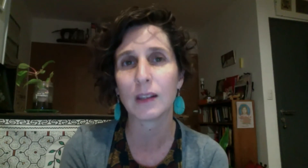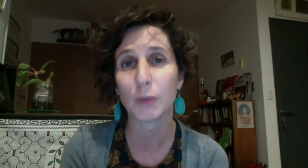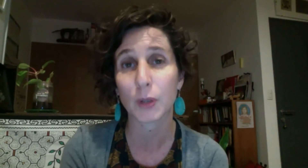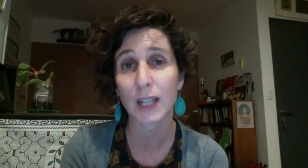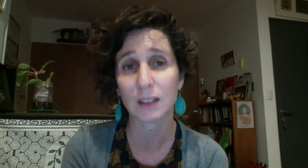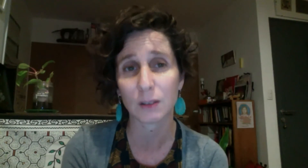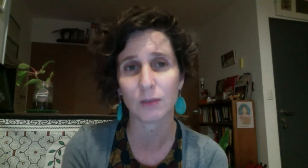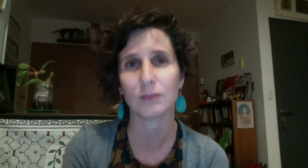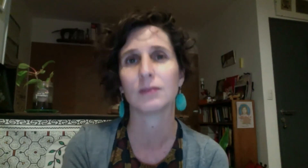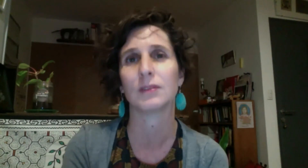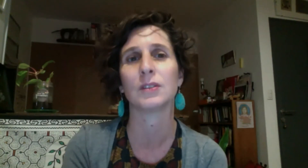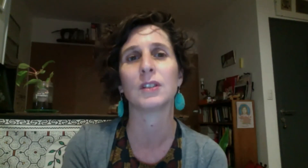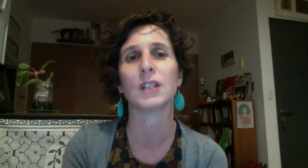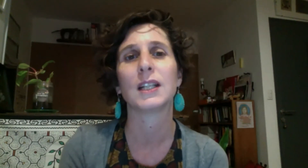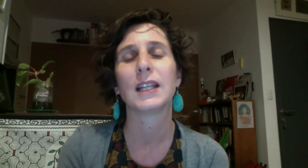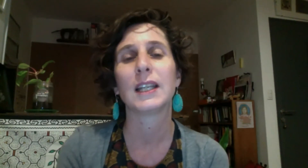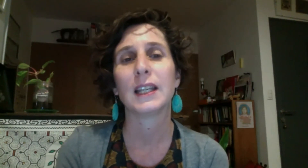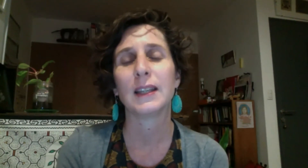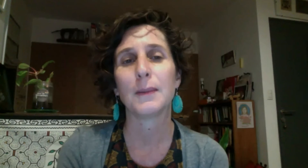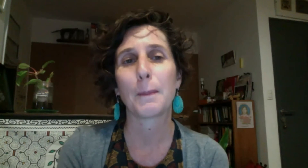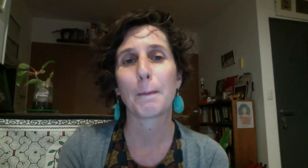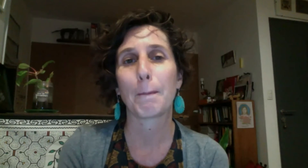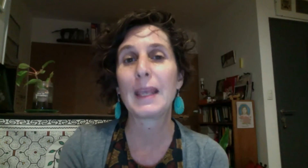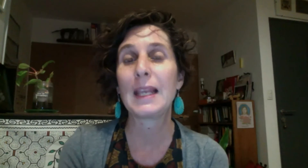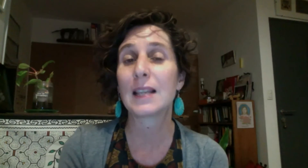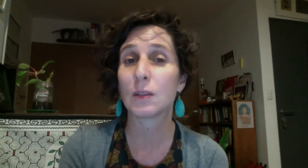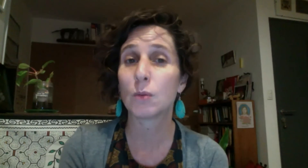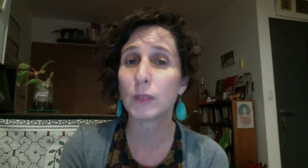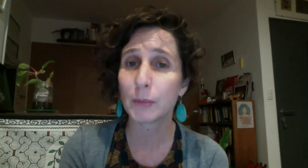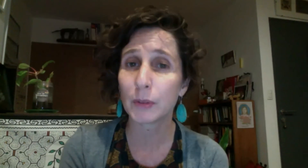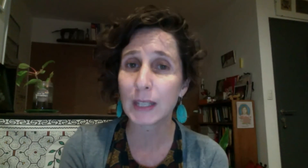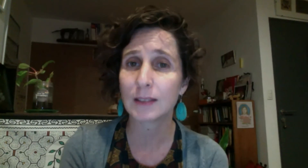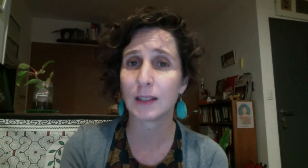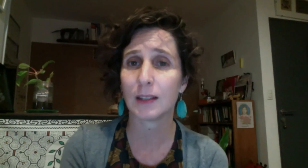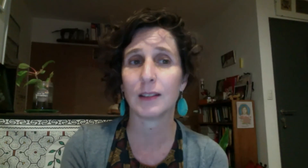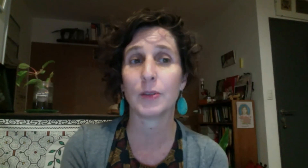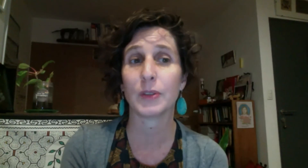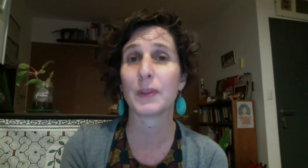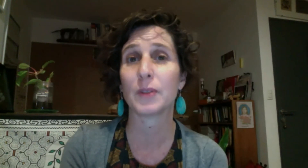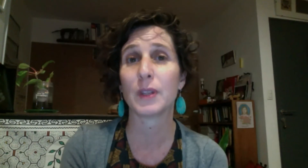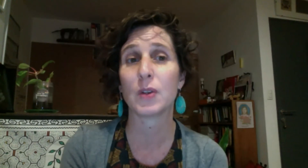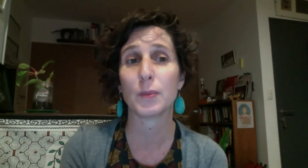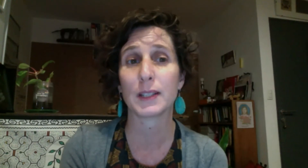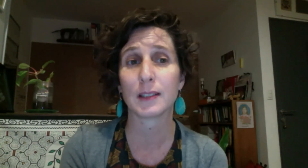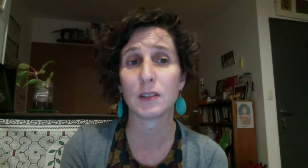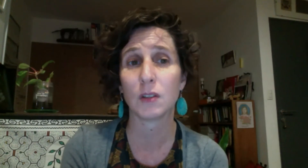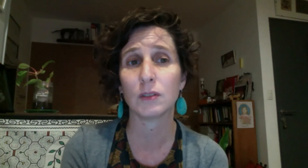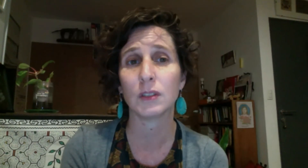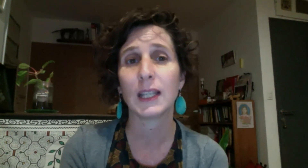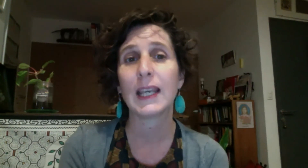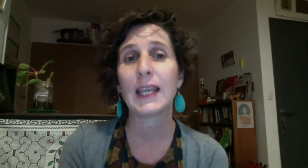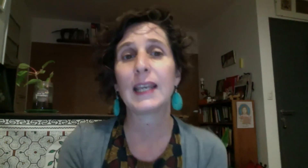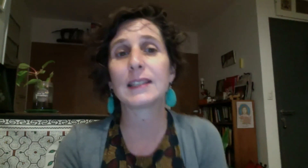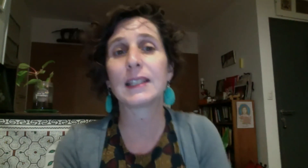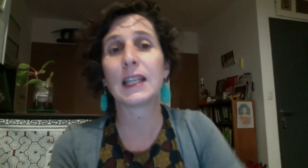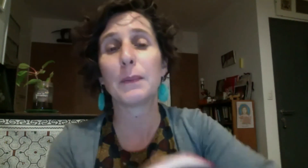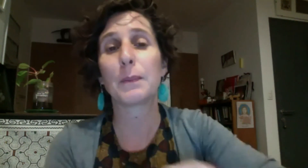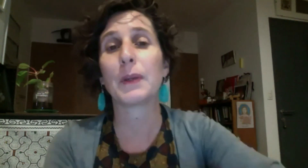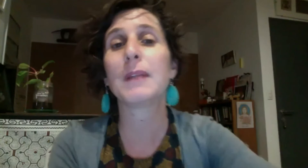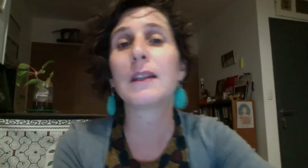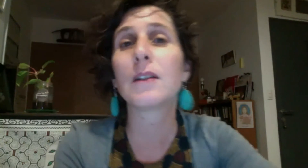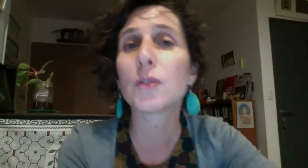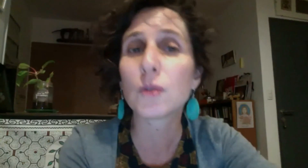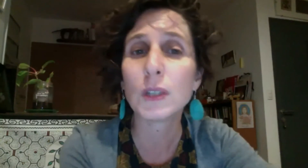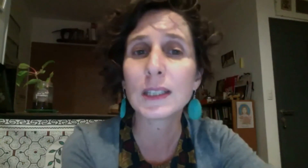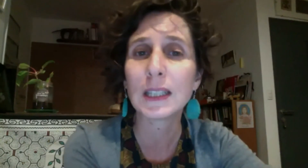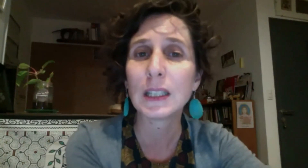profundamente democrático, ¿no? Y la segunda potencia de los espacios de conversación es que